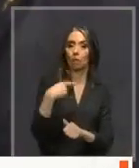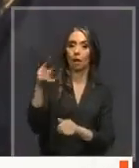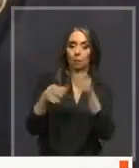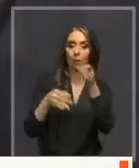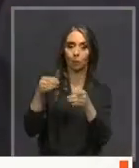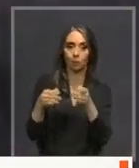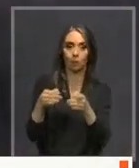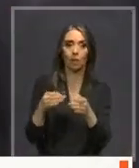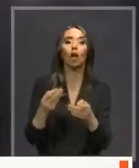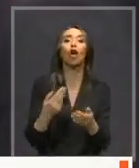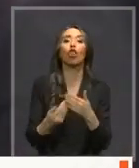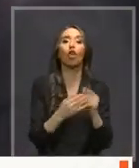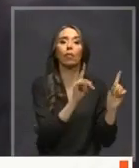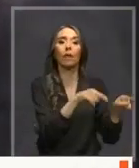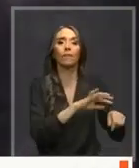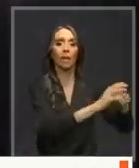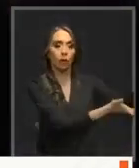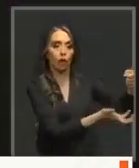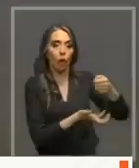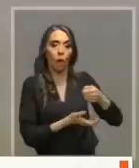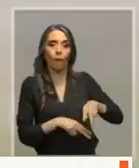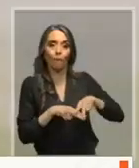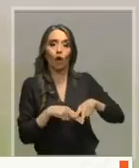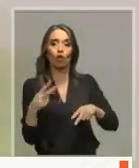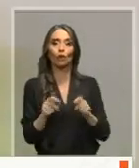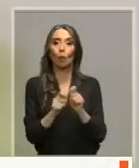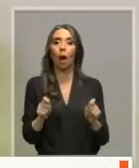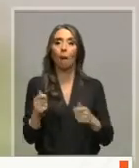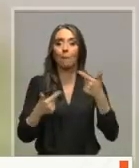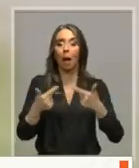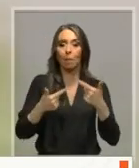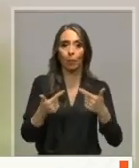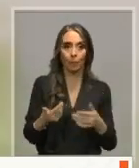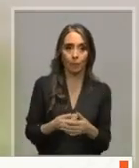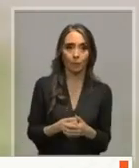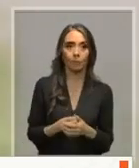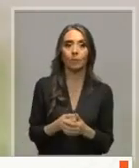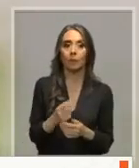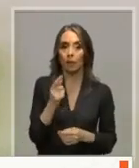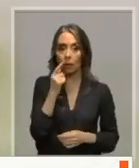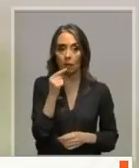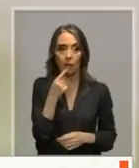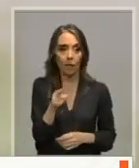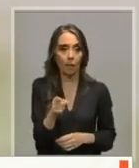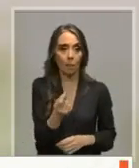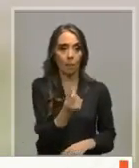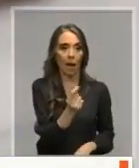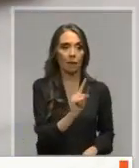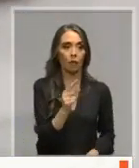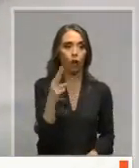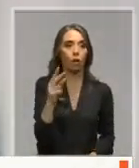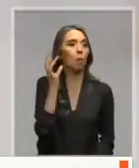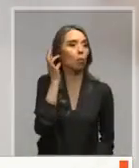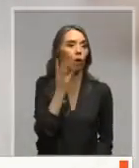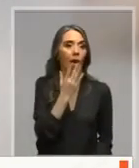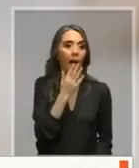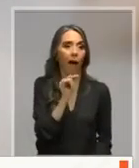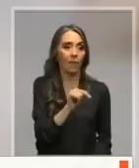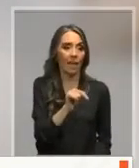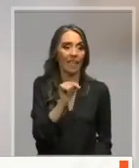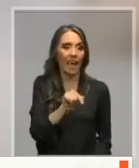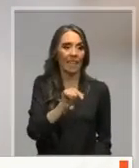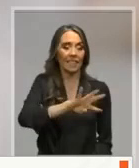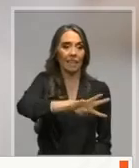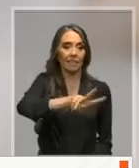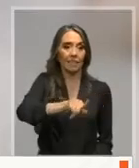la financiación de la campaña. Esa plata tampoco era para él. Mira, aquí